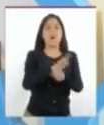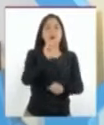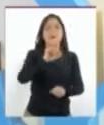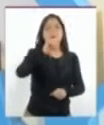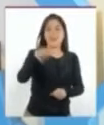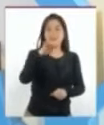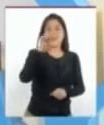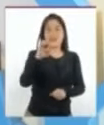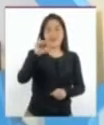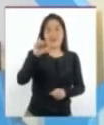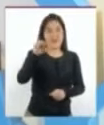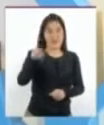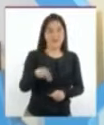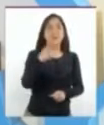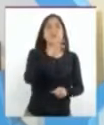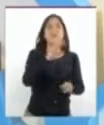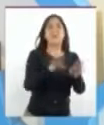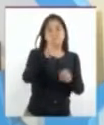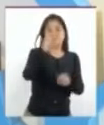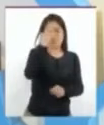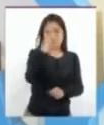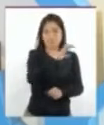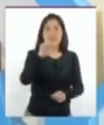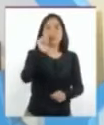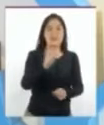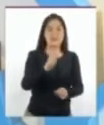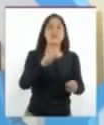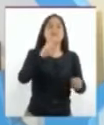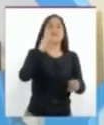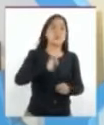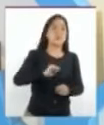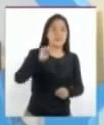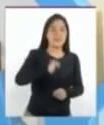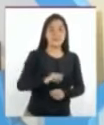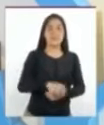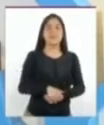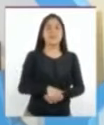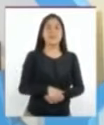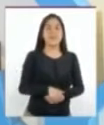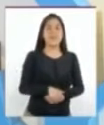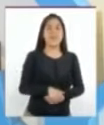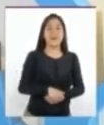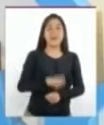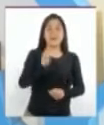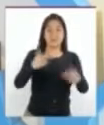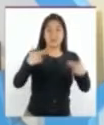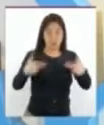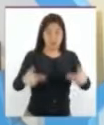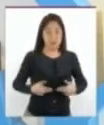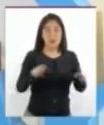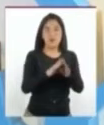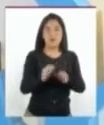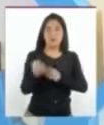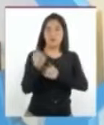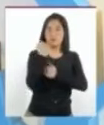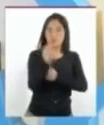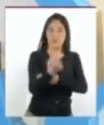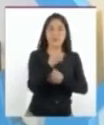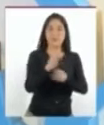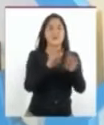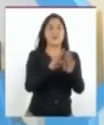Vigny, reconocido paleontólogo. Señala: el hombre extiende su poder sobre